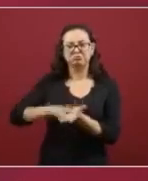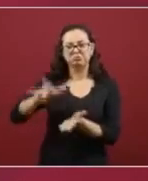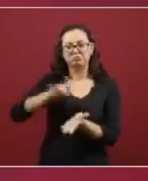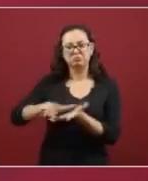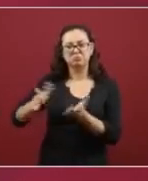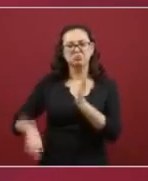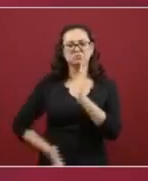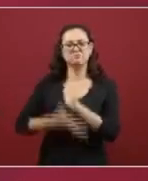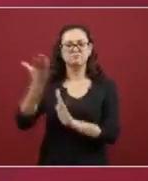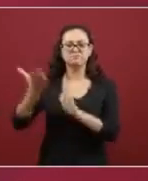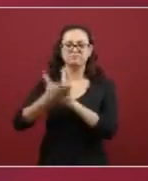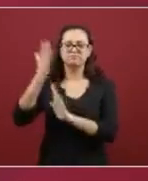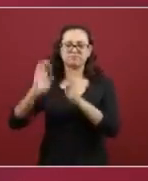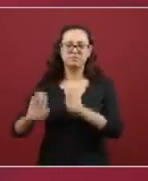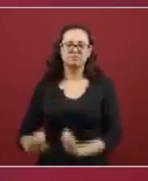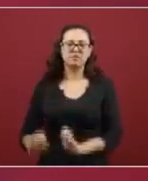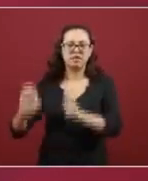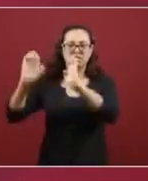de